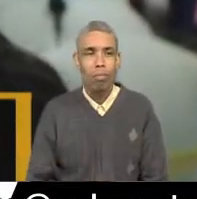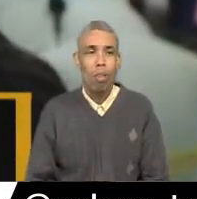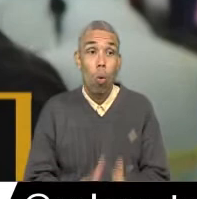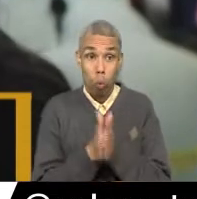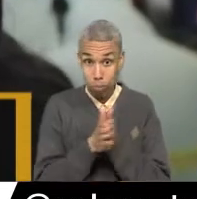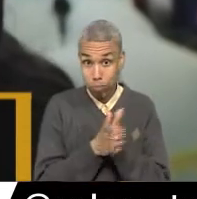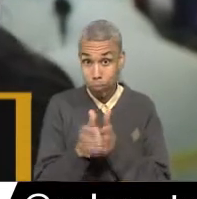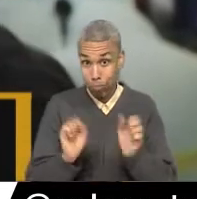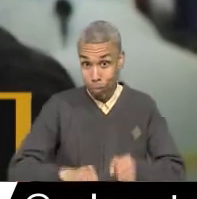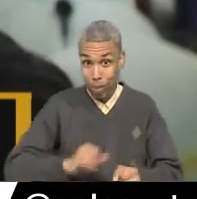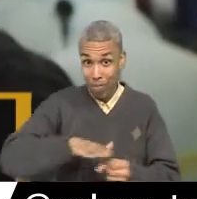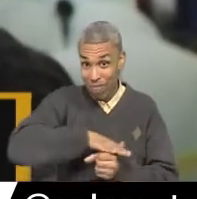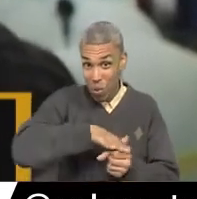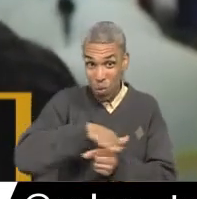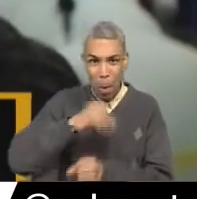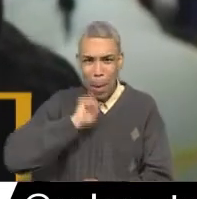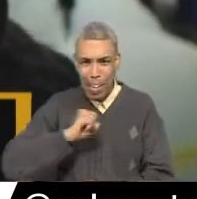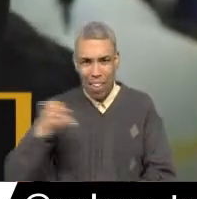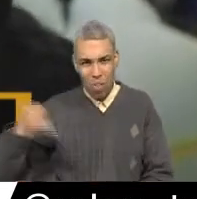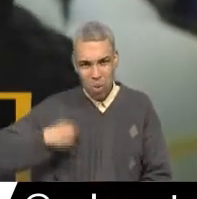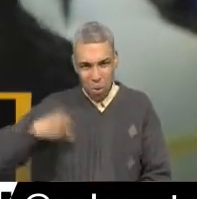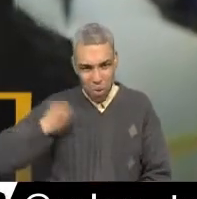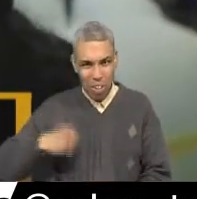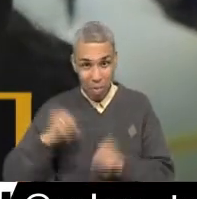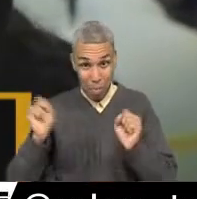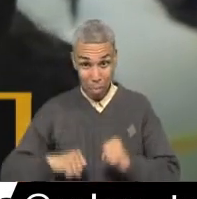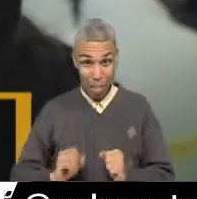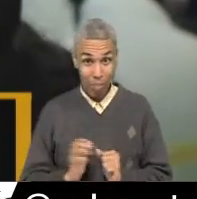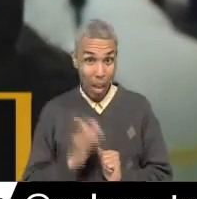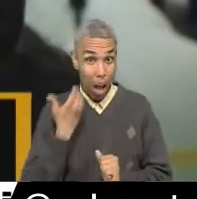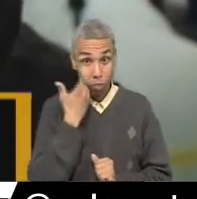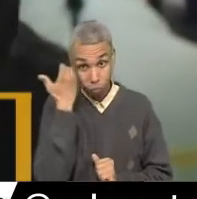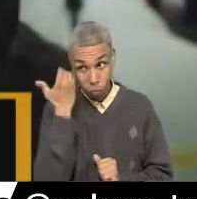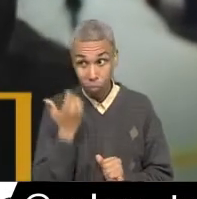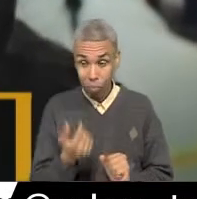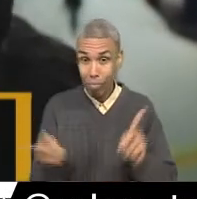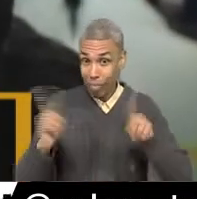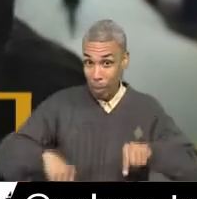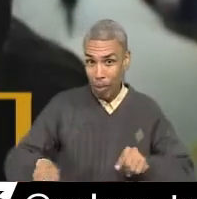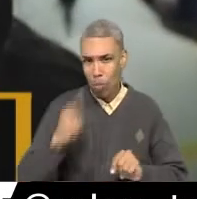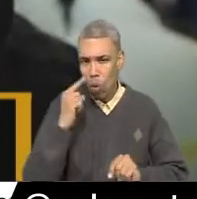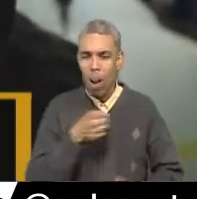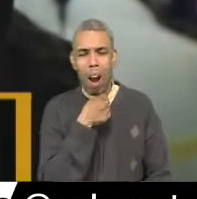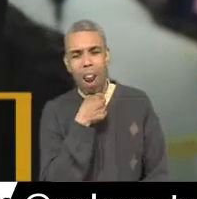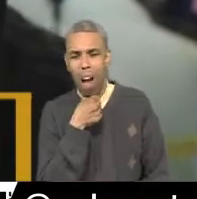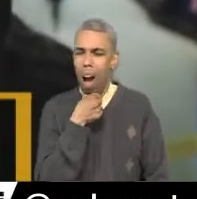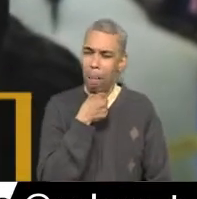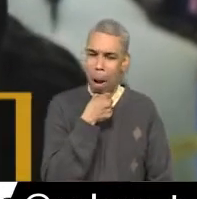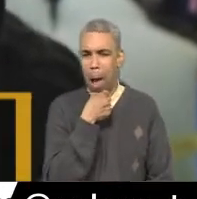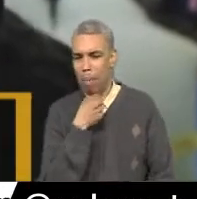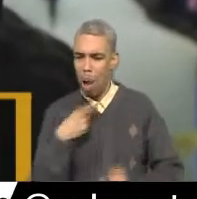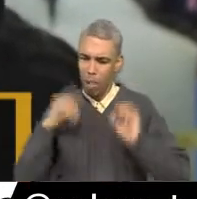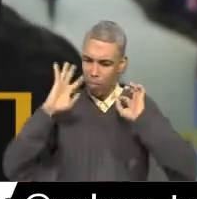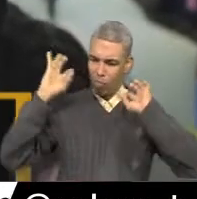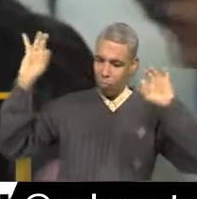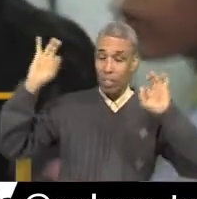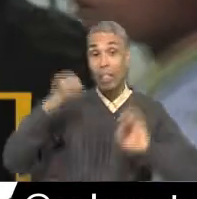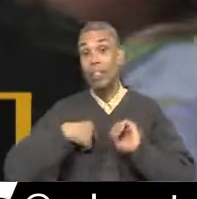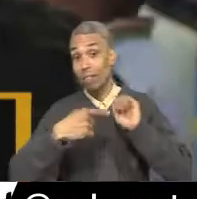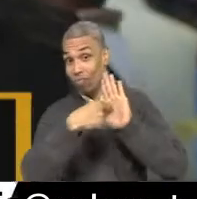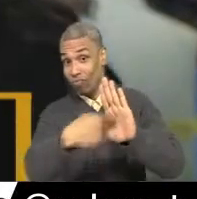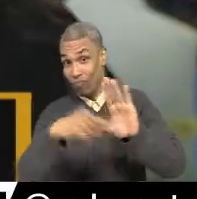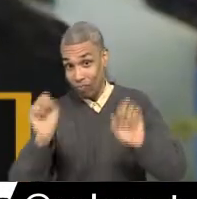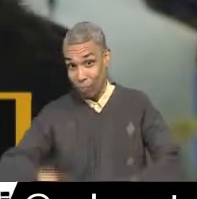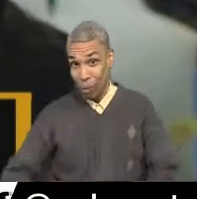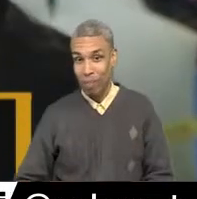a los barranqueños jóvenes y también a los adultos para que expresen su talento y pues de esa forma disfrutar la música, porque esa es